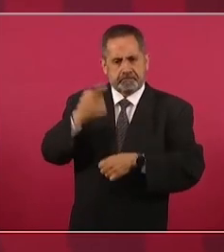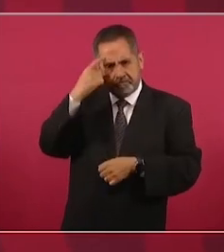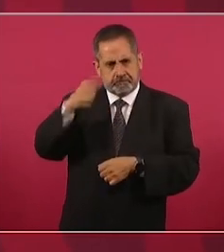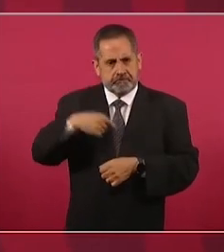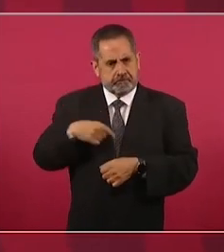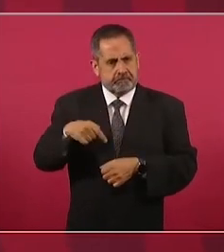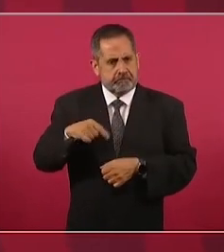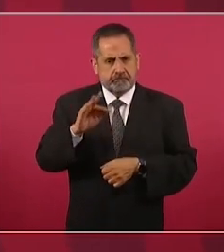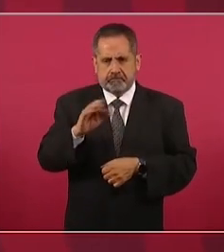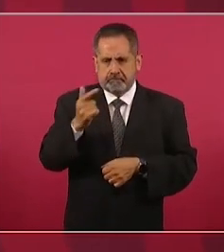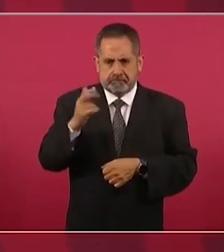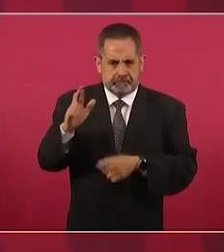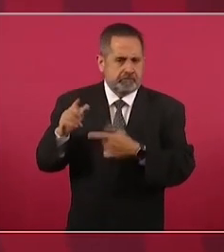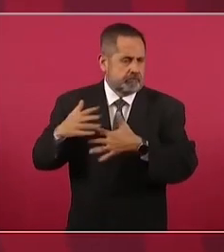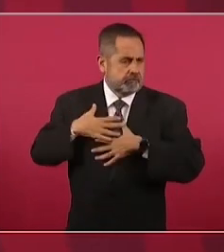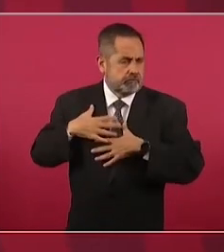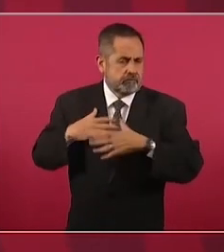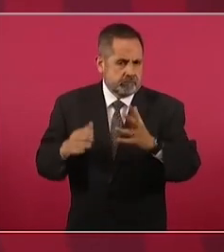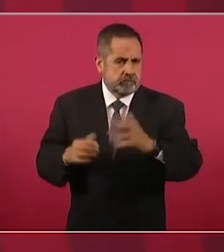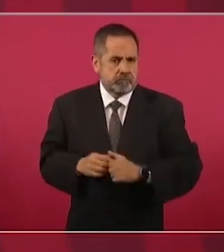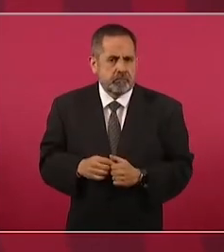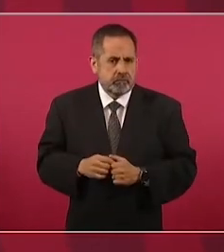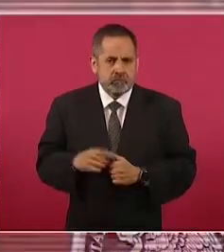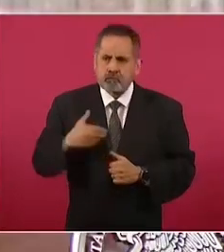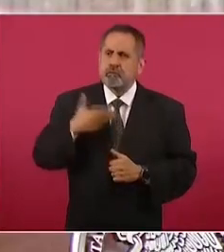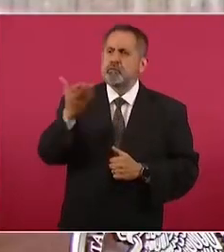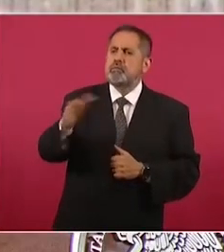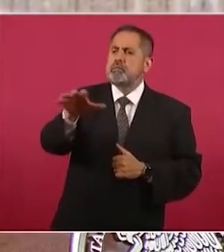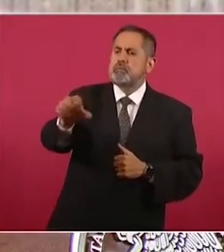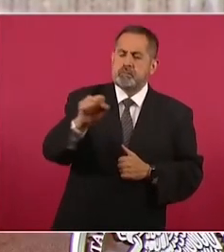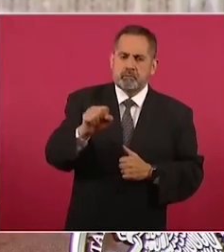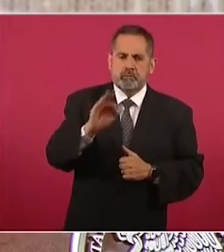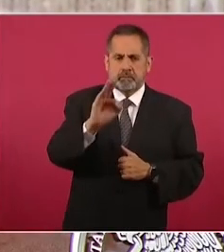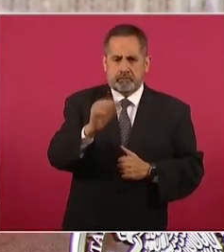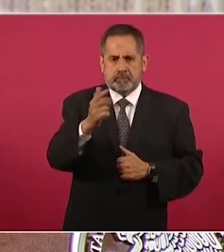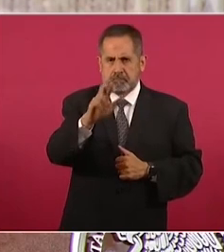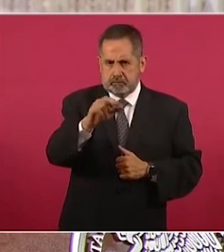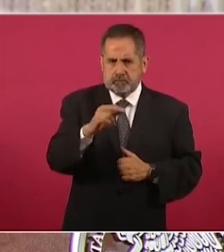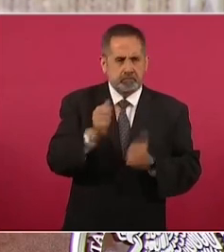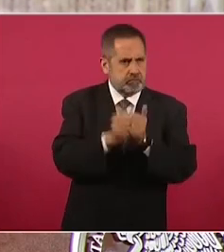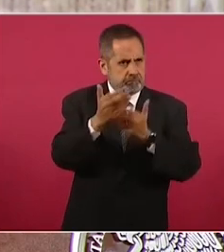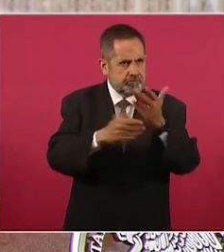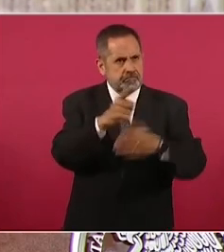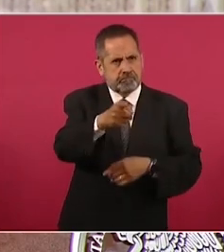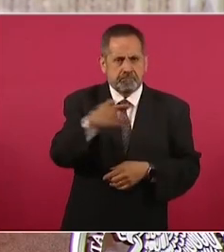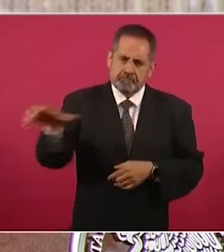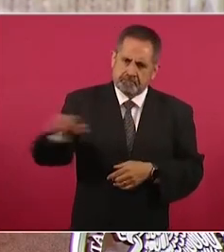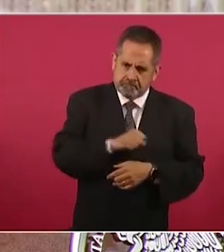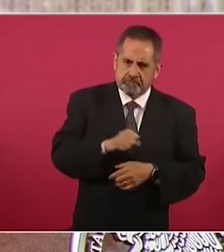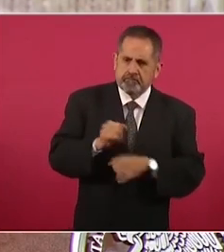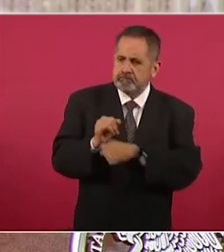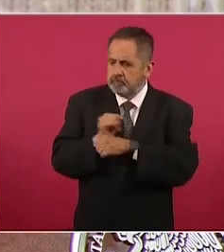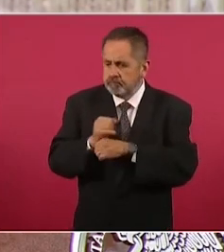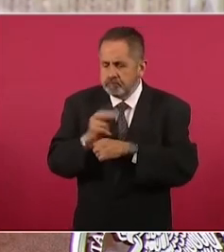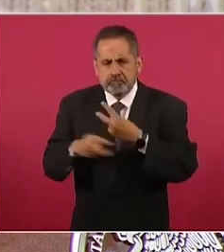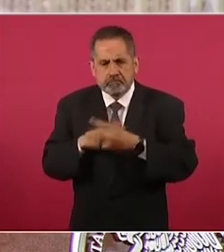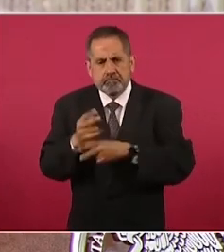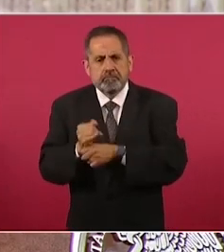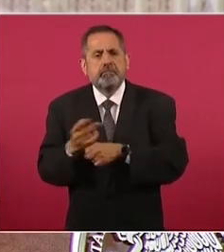del caso. Le solicitamos a la Fiscalía respetuosamente que